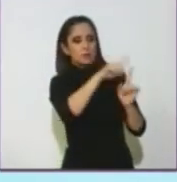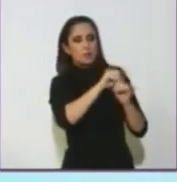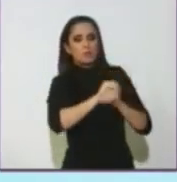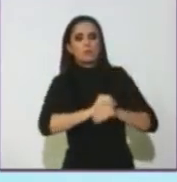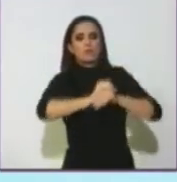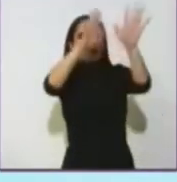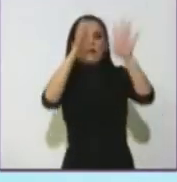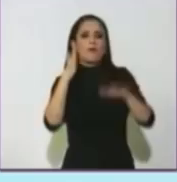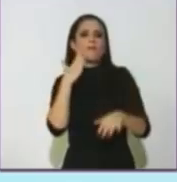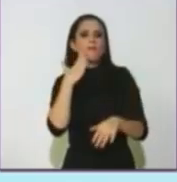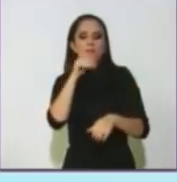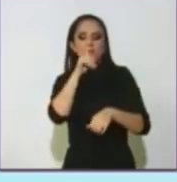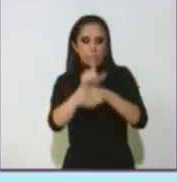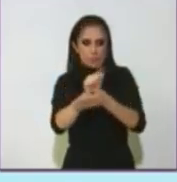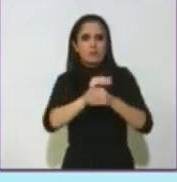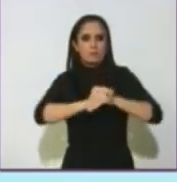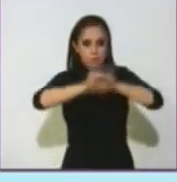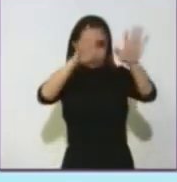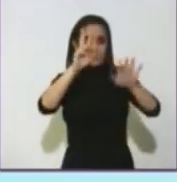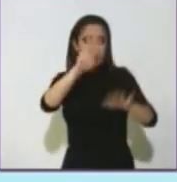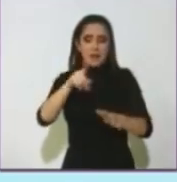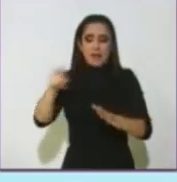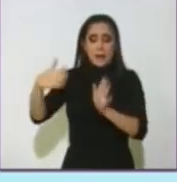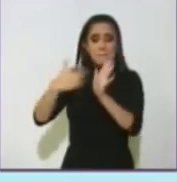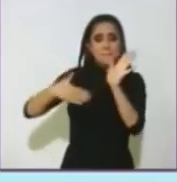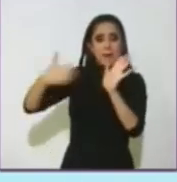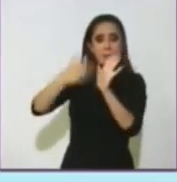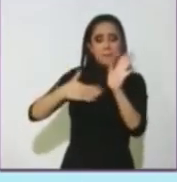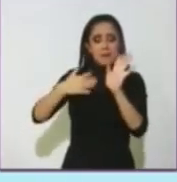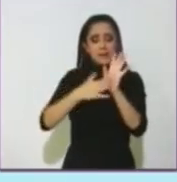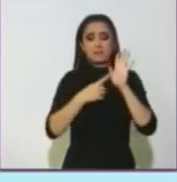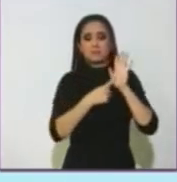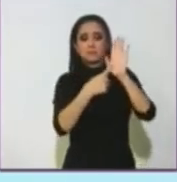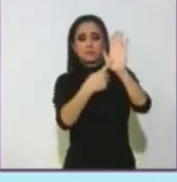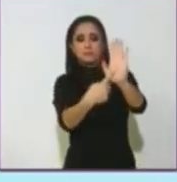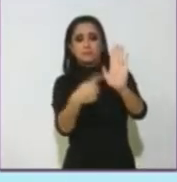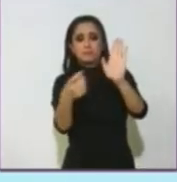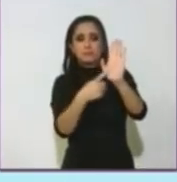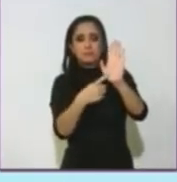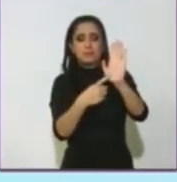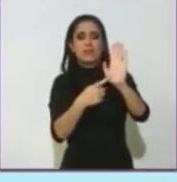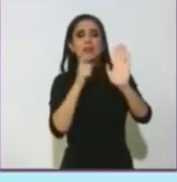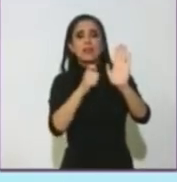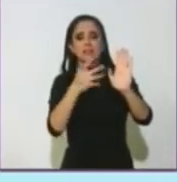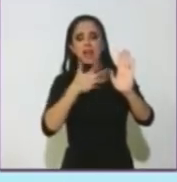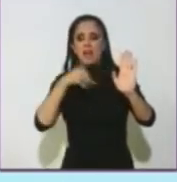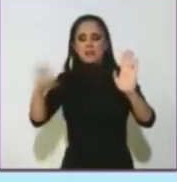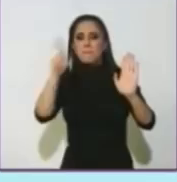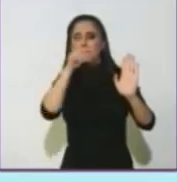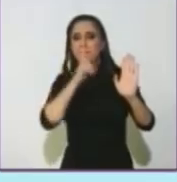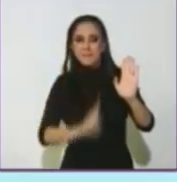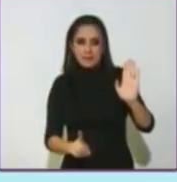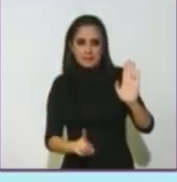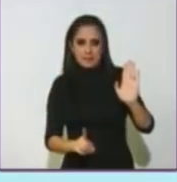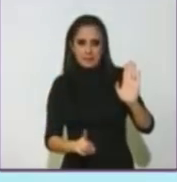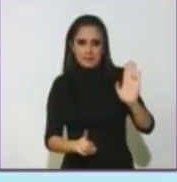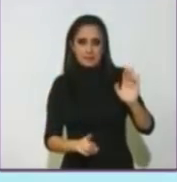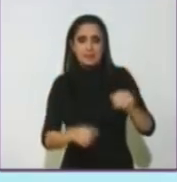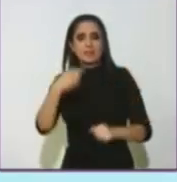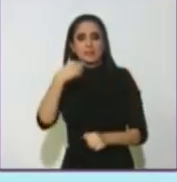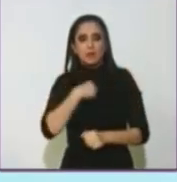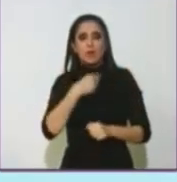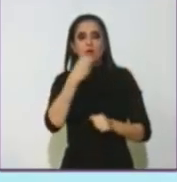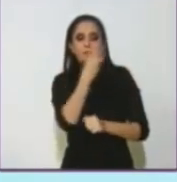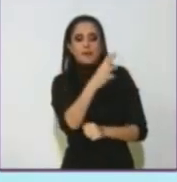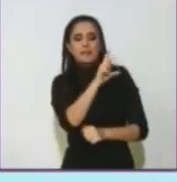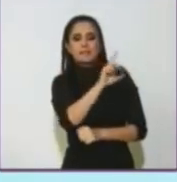tres documentos que son importantes para responder una vez más a estas calumnias primero una vez más mi declaración